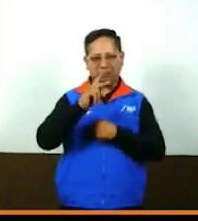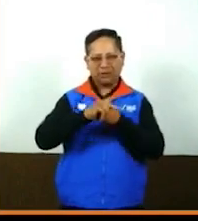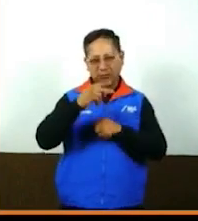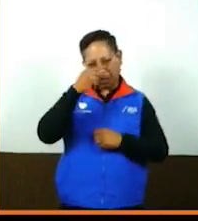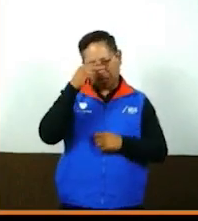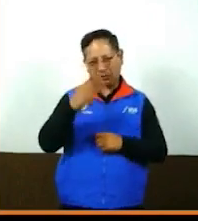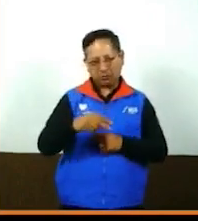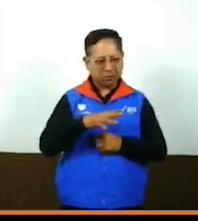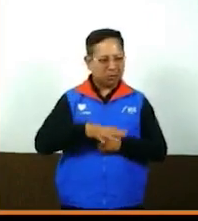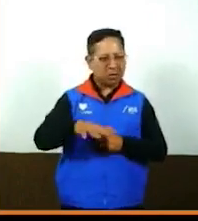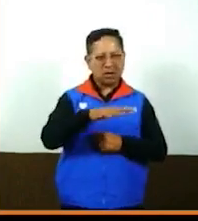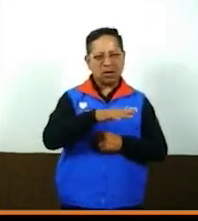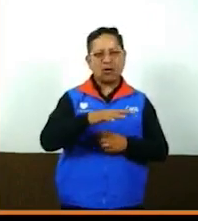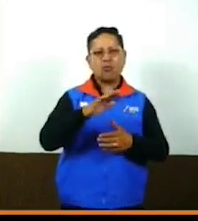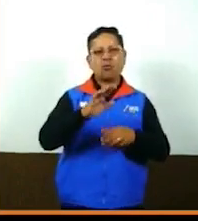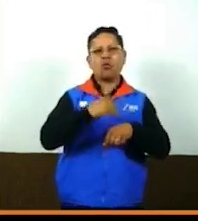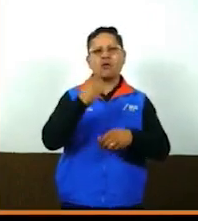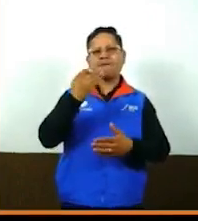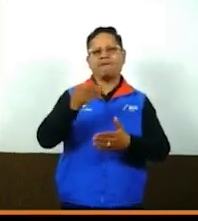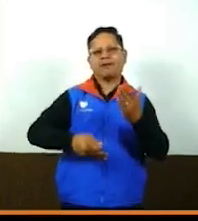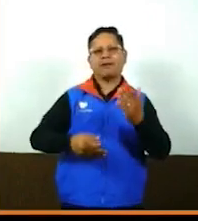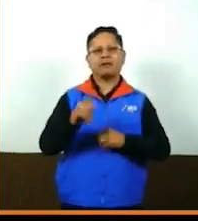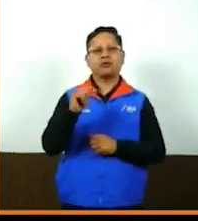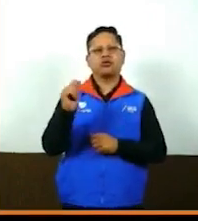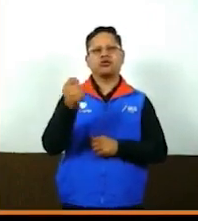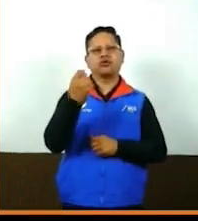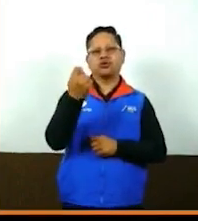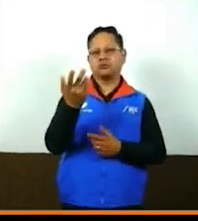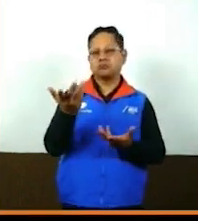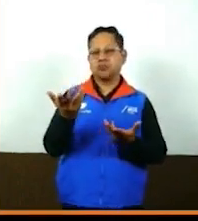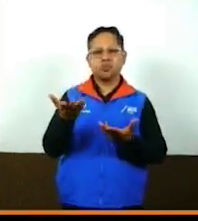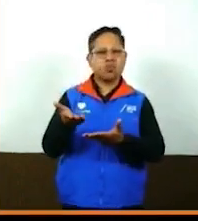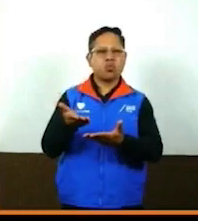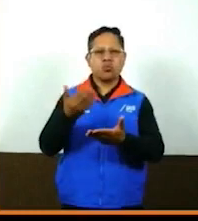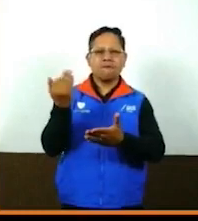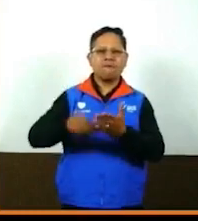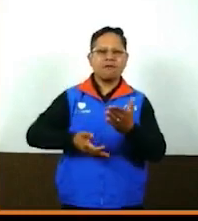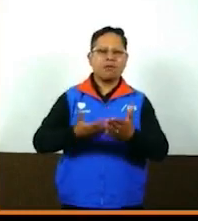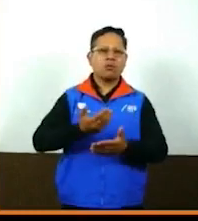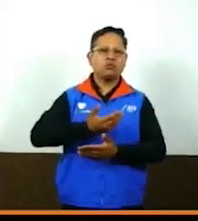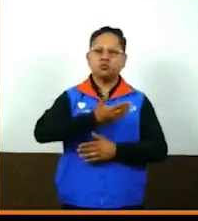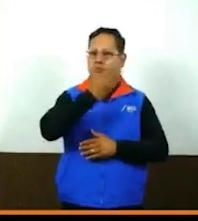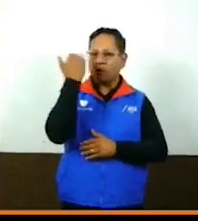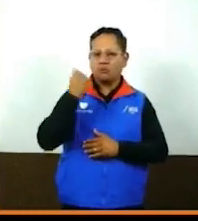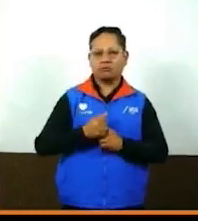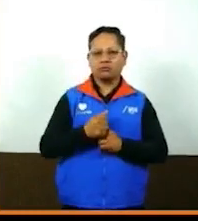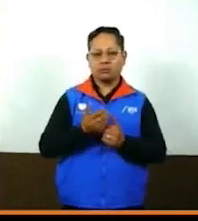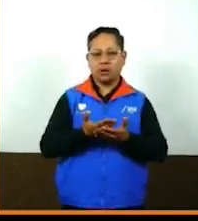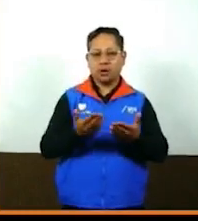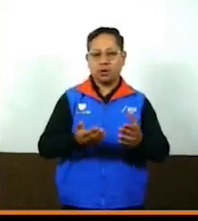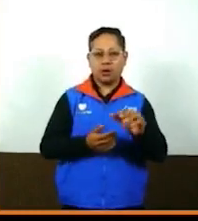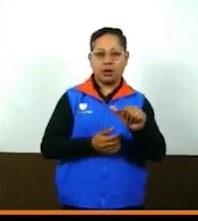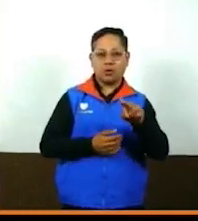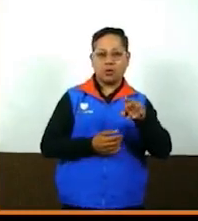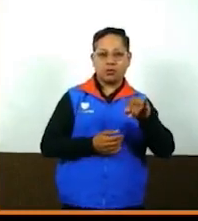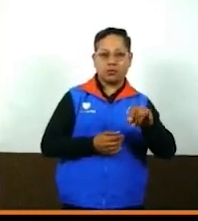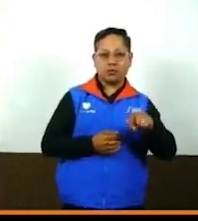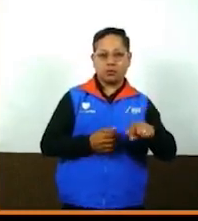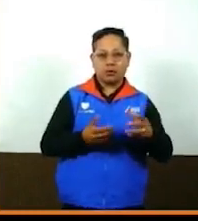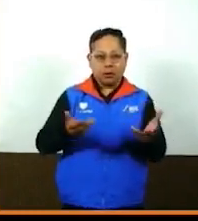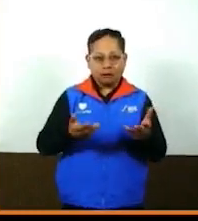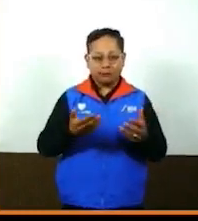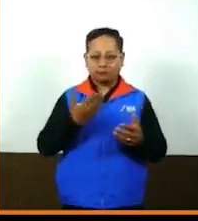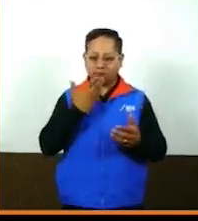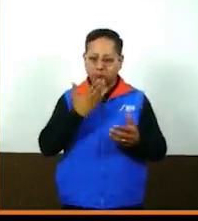pie a toda esta brecha digital que existe, que es muy crítica, muy problemática, y qué bueno que Audi está estableciendo todas estas acciones,